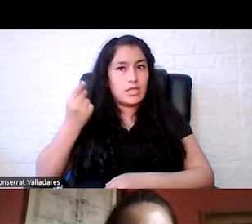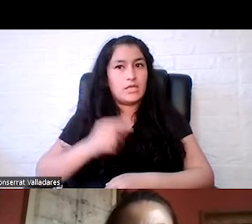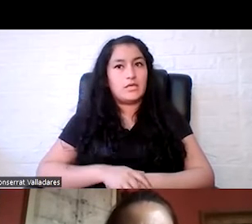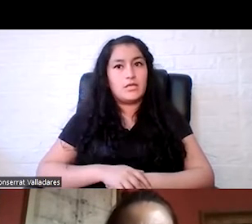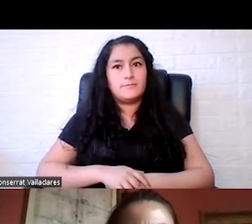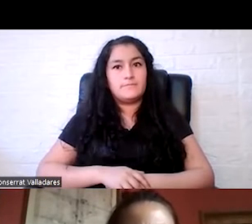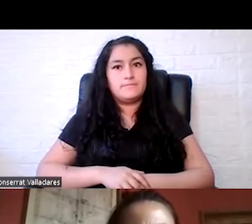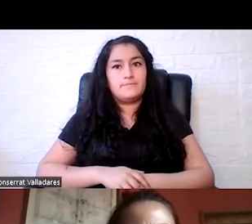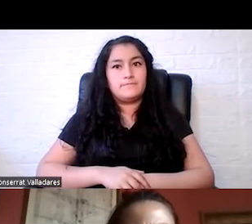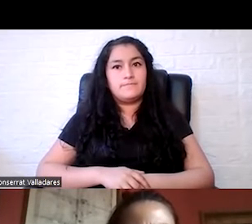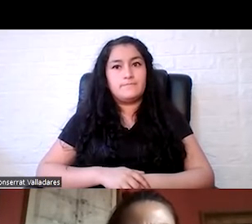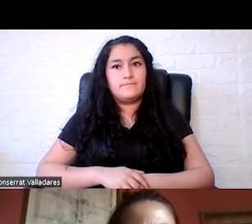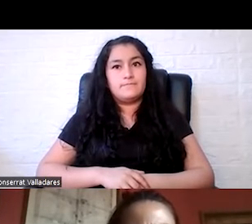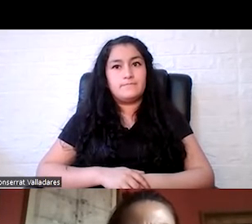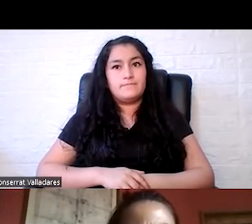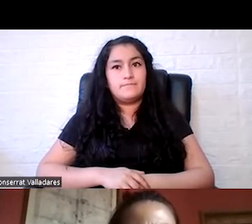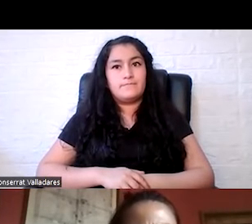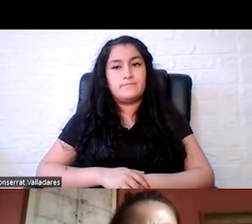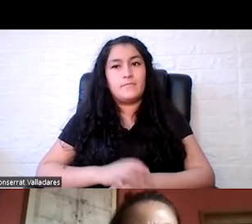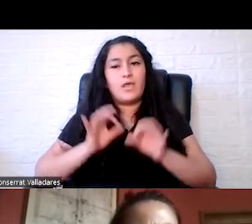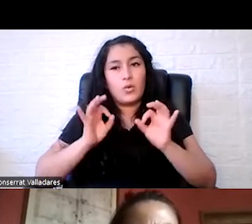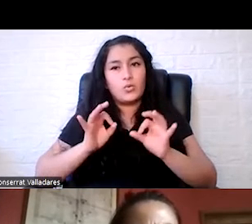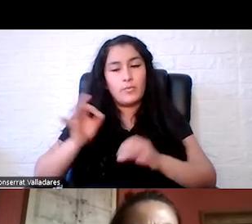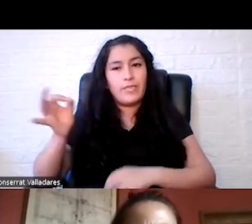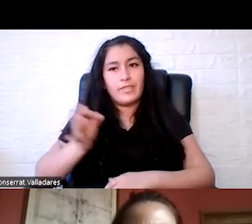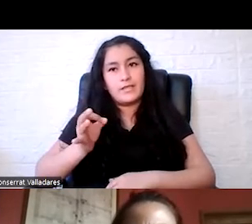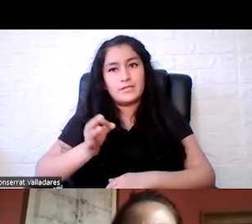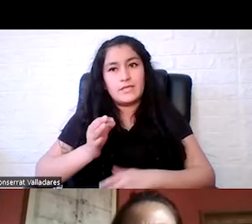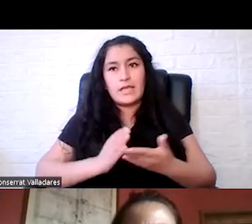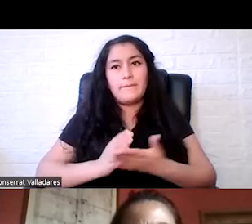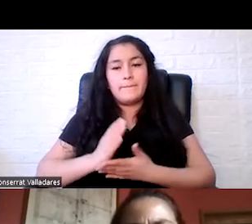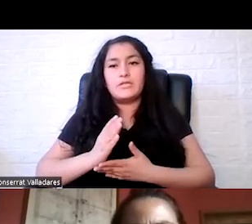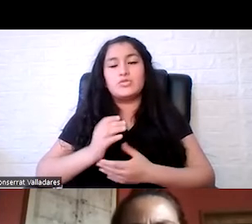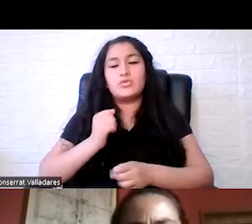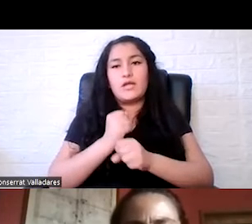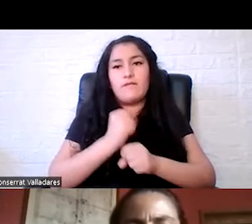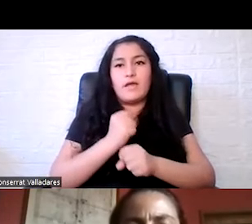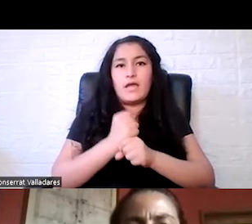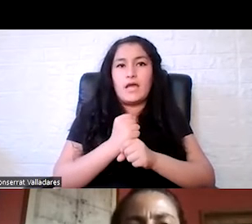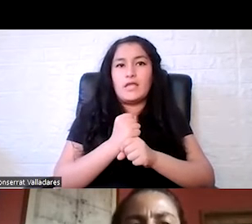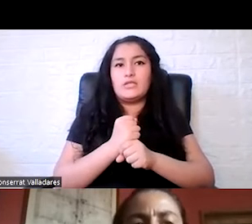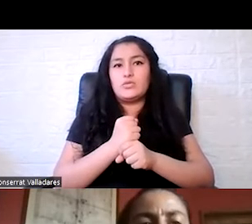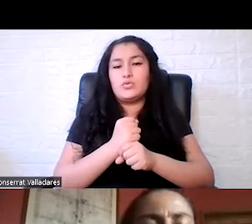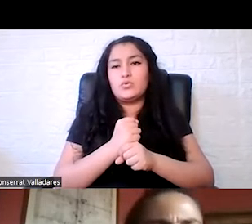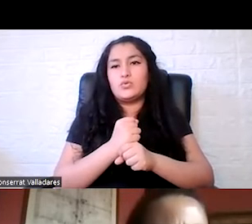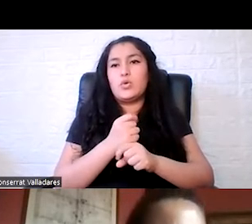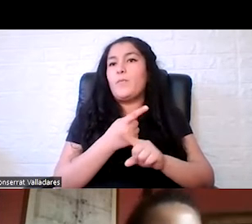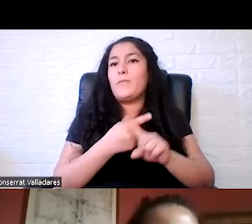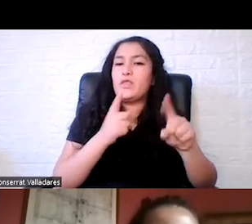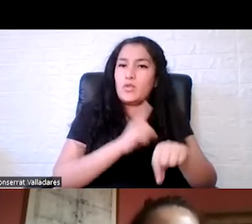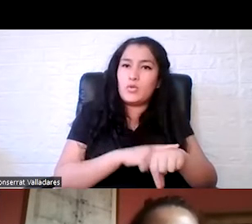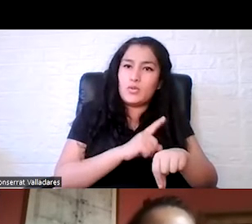entorno, y me decía que ella empezó trabajando medio tiempo y recibiendo llamadas de